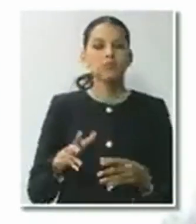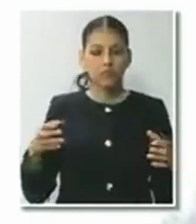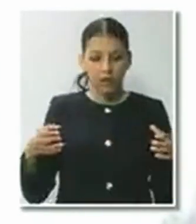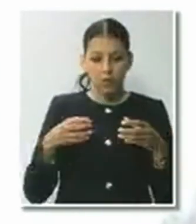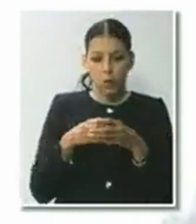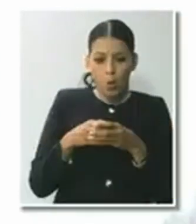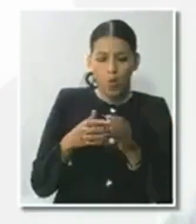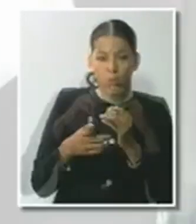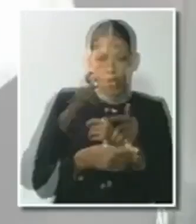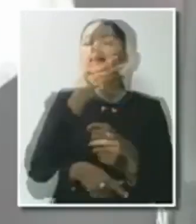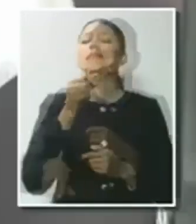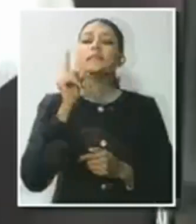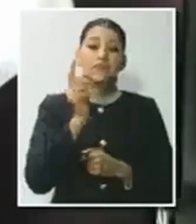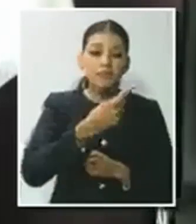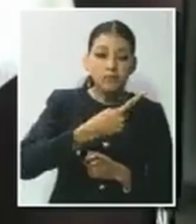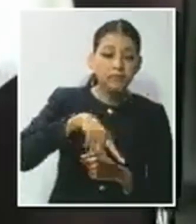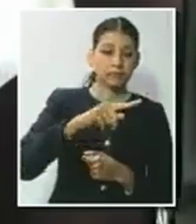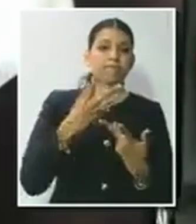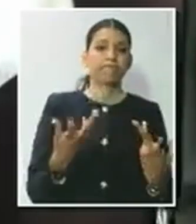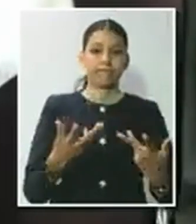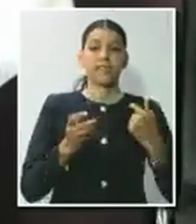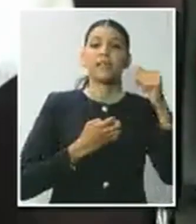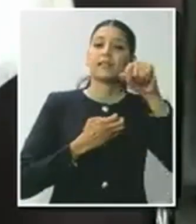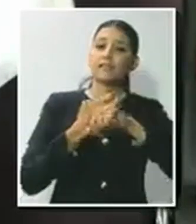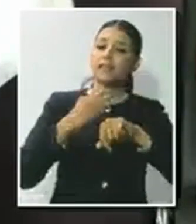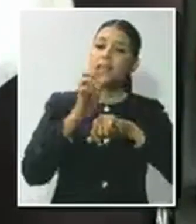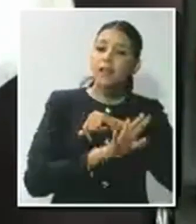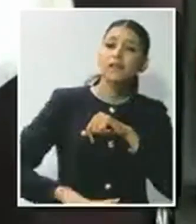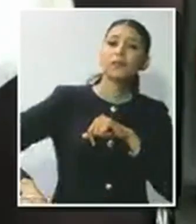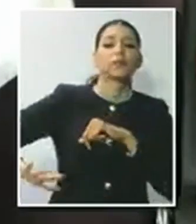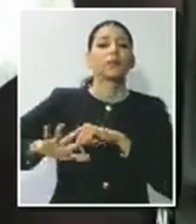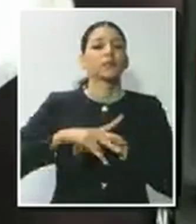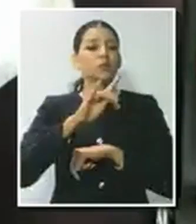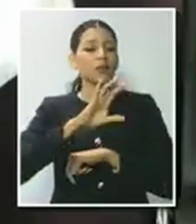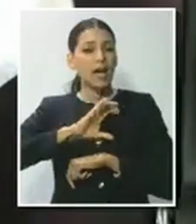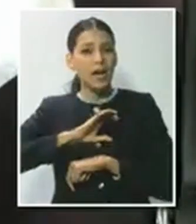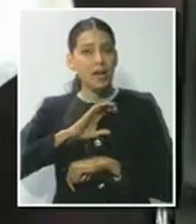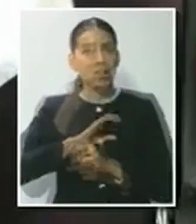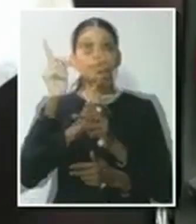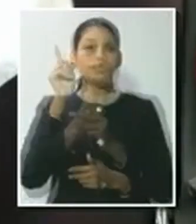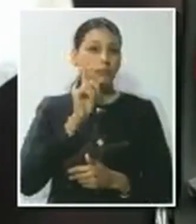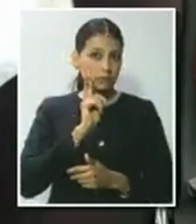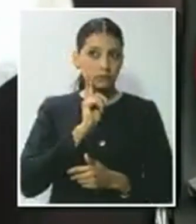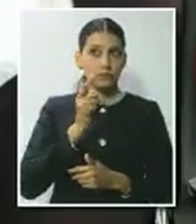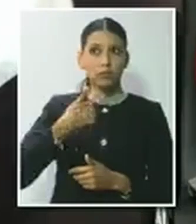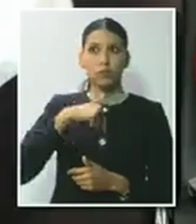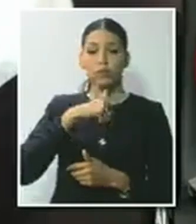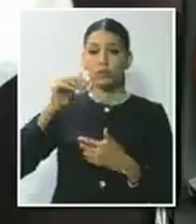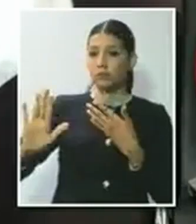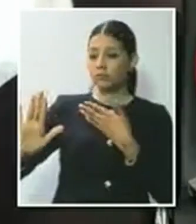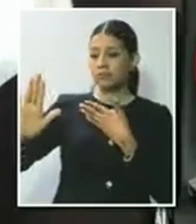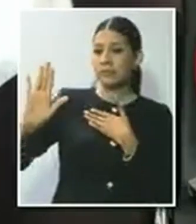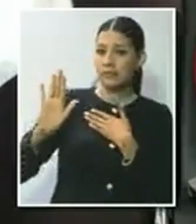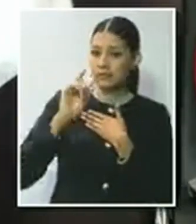comunidad. Por su parte, la titular de la Secretaría de Educación en el Estado, Gabriela Molina Aguilar, refirió que son un total de 1.200.000 alumnos